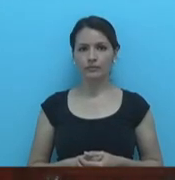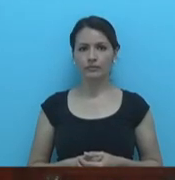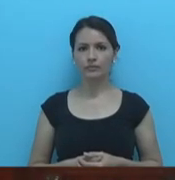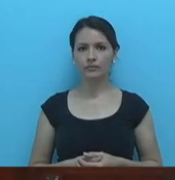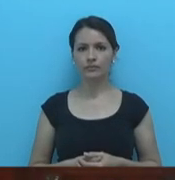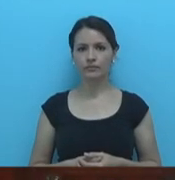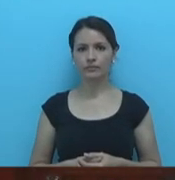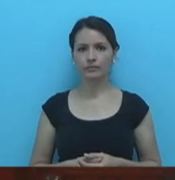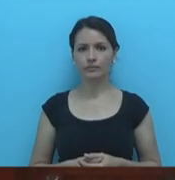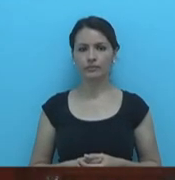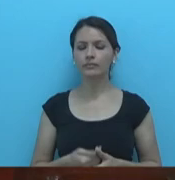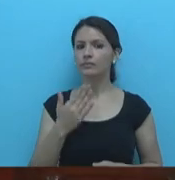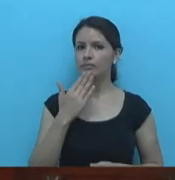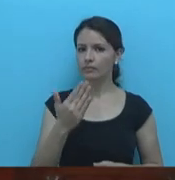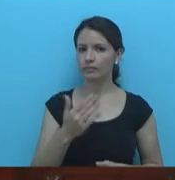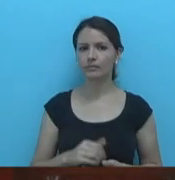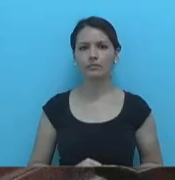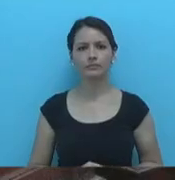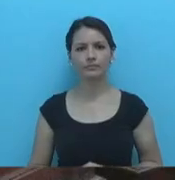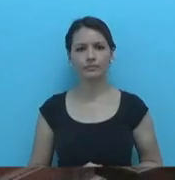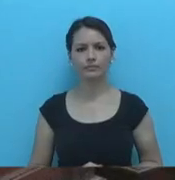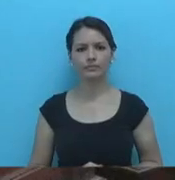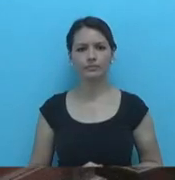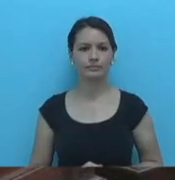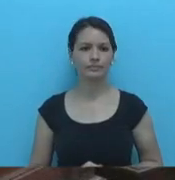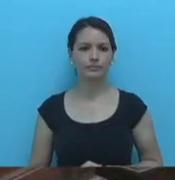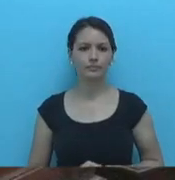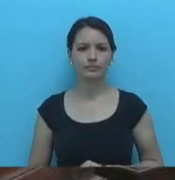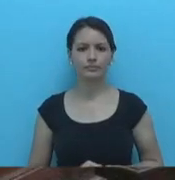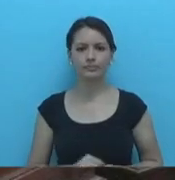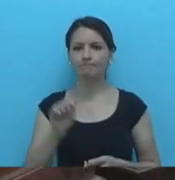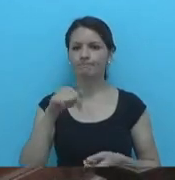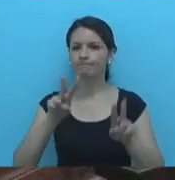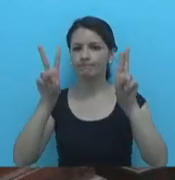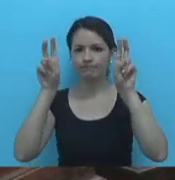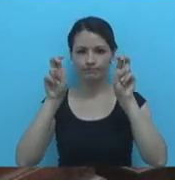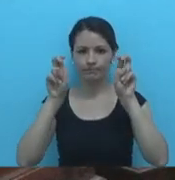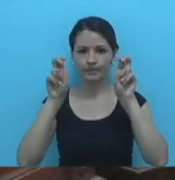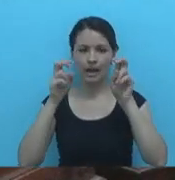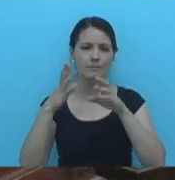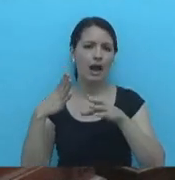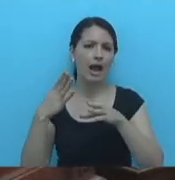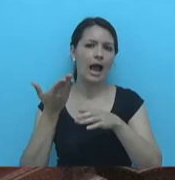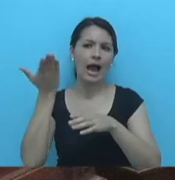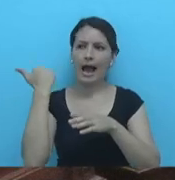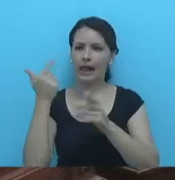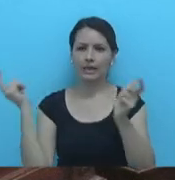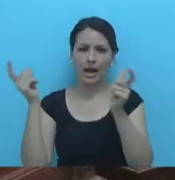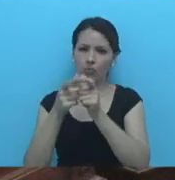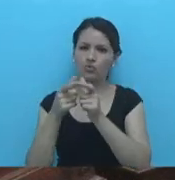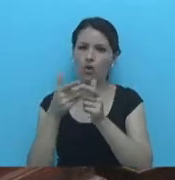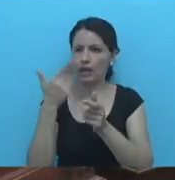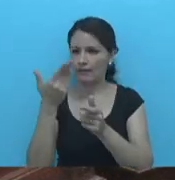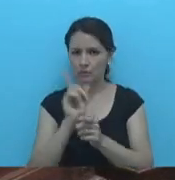señor, gracias. Bueno, no, justamente porque es un tema que no tratamos en labor parlamentaria, pero